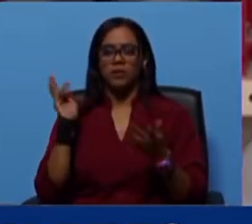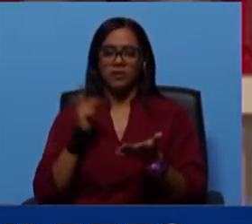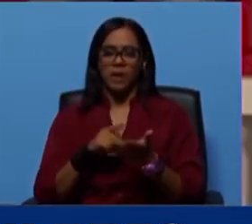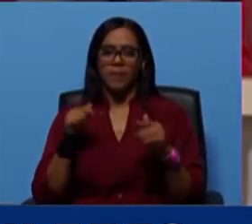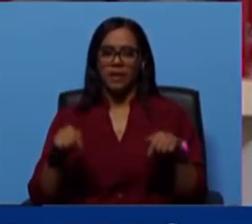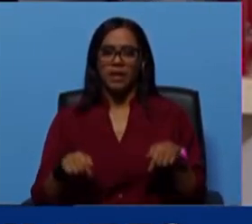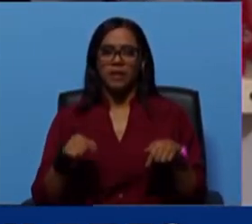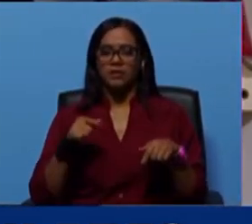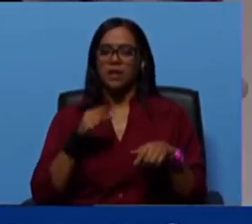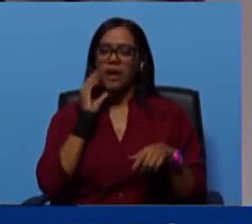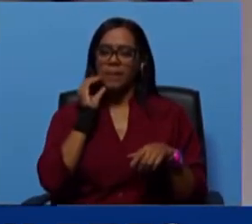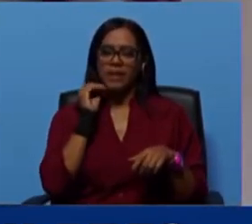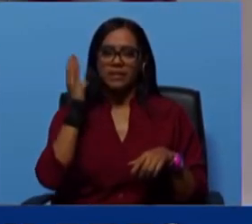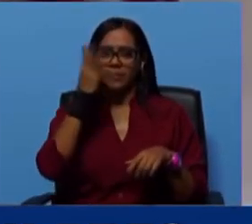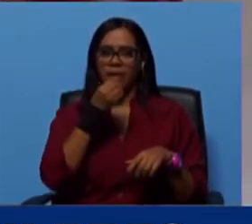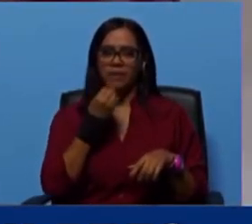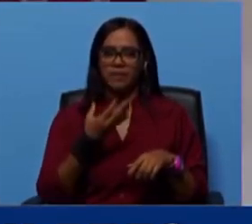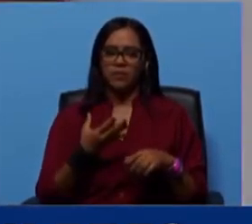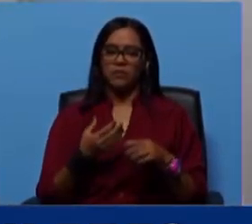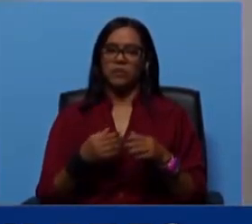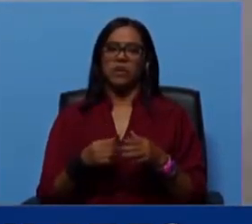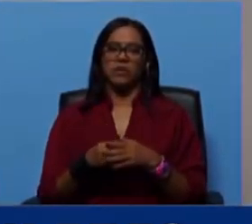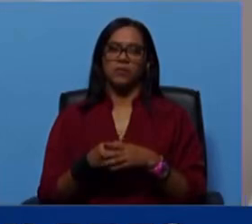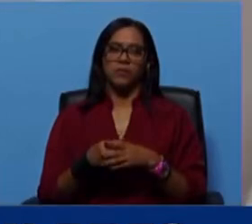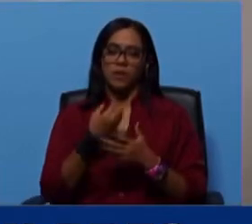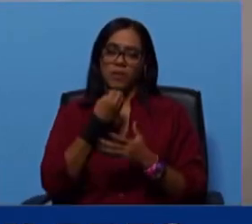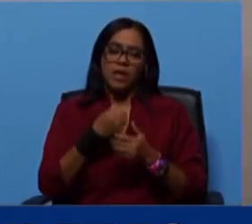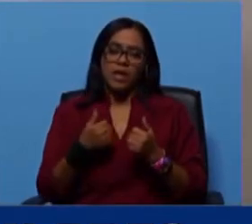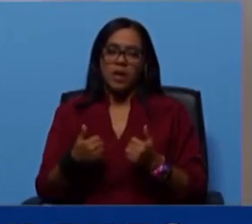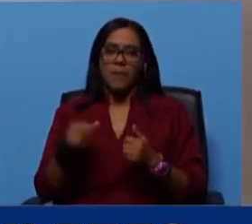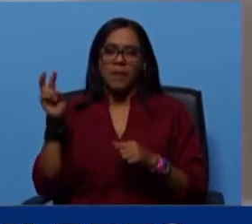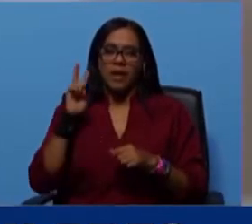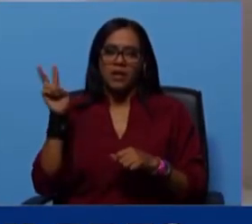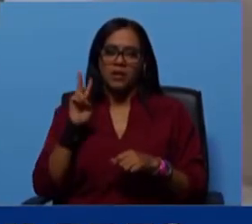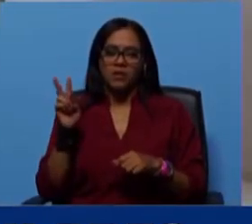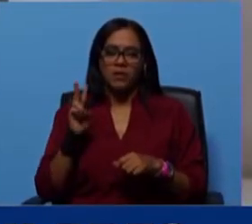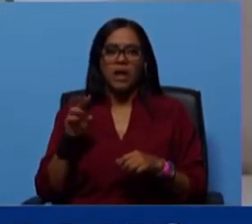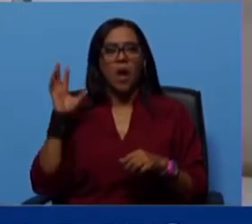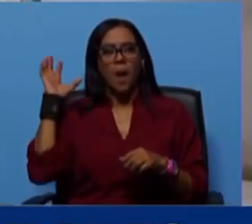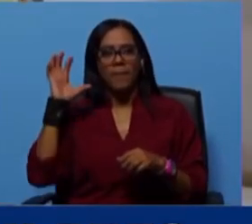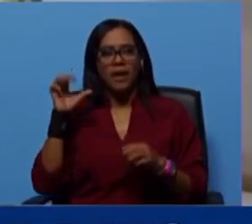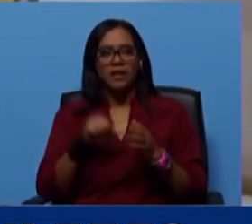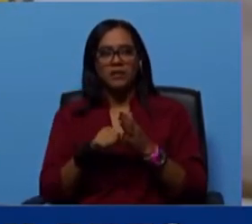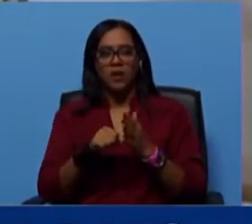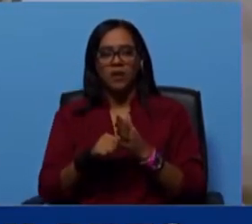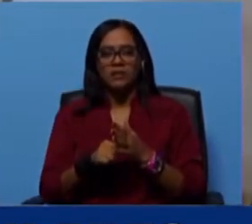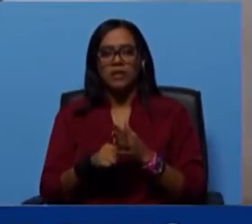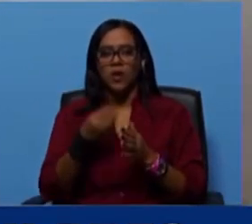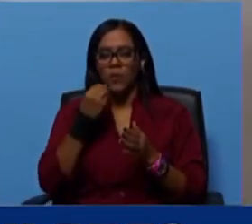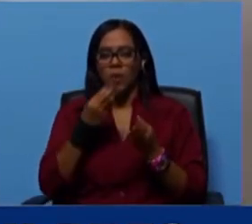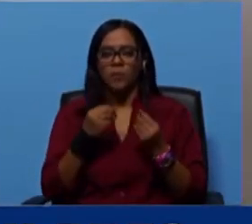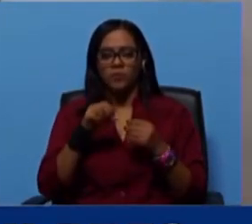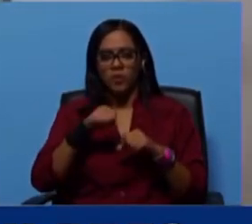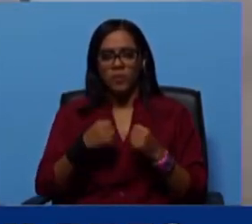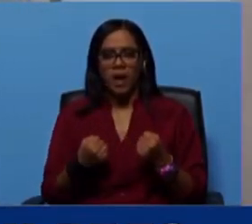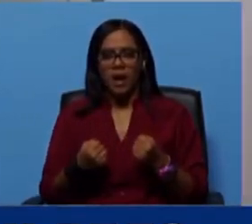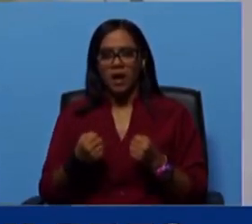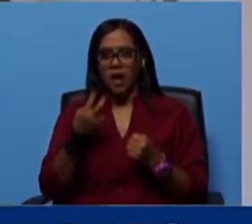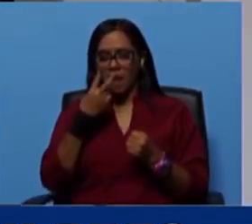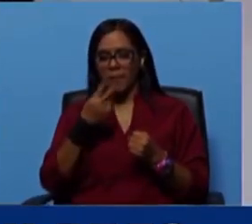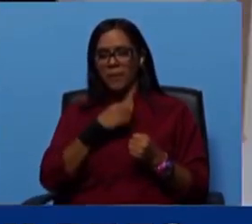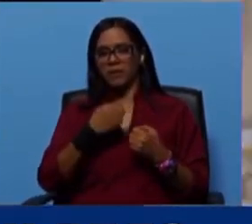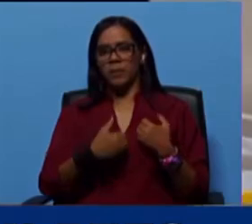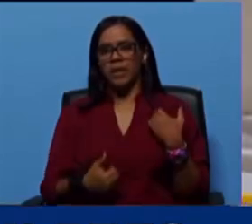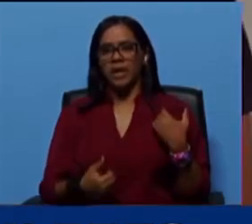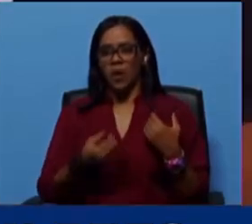esto ha sido una experiencia maravillosa, porque, bueno, si bien es cierto, Venezuela es un país donde se consume mucho el pan. Uh-huh. Vimos a nuestro presidente